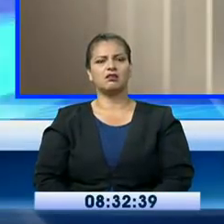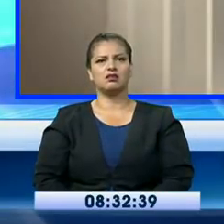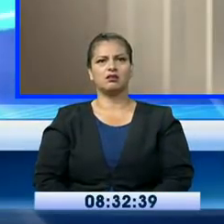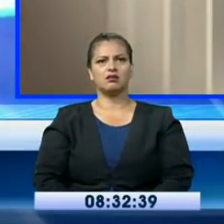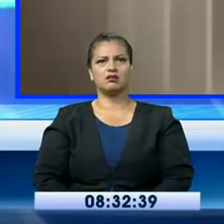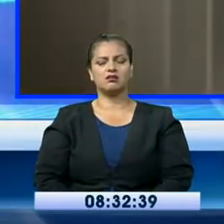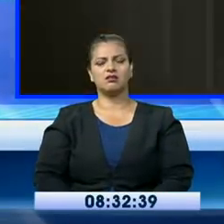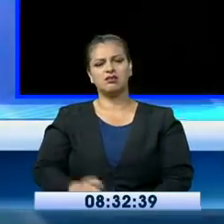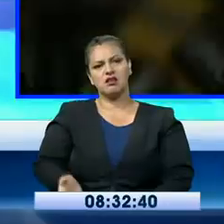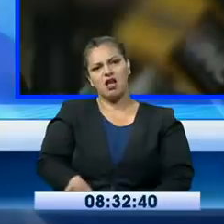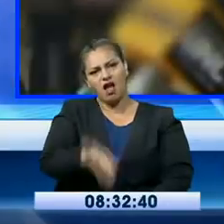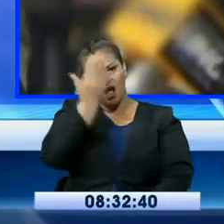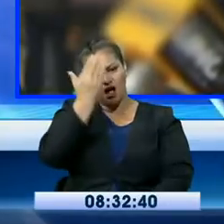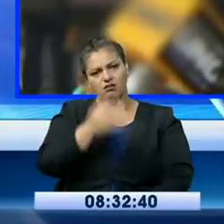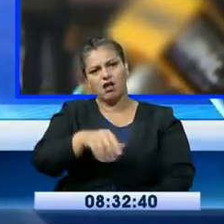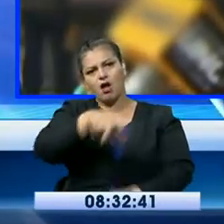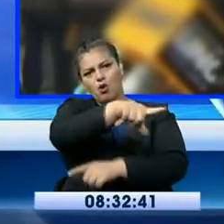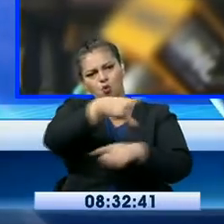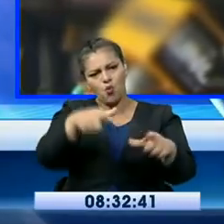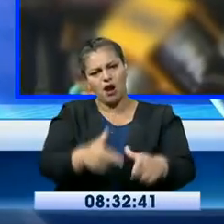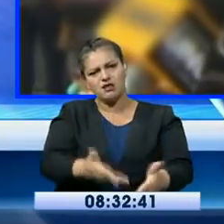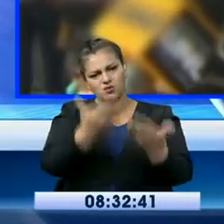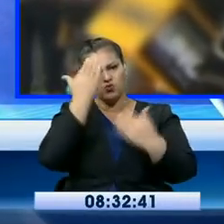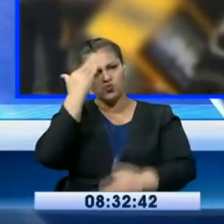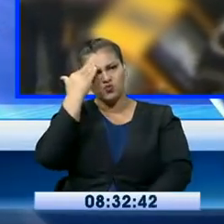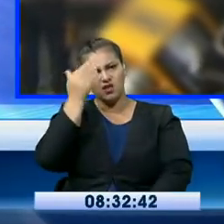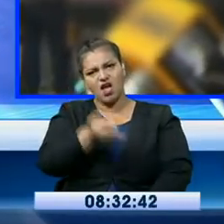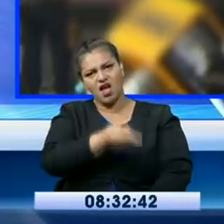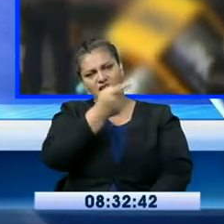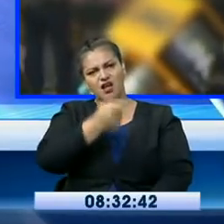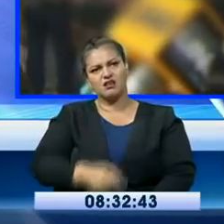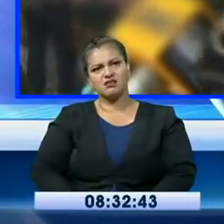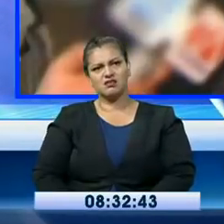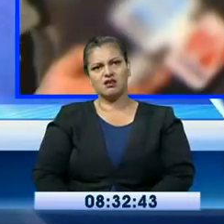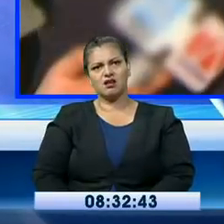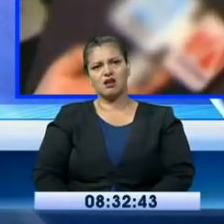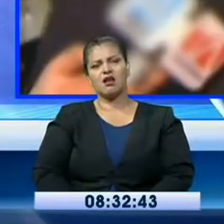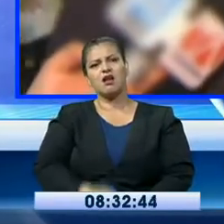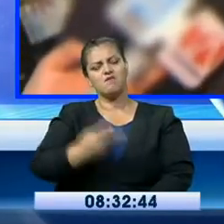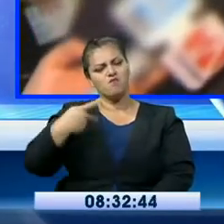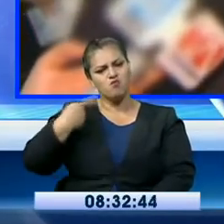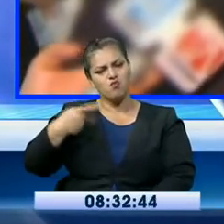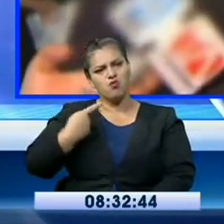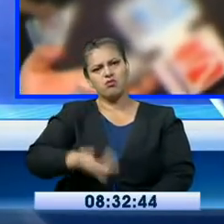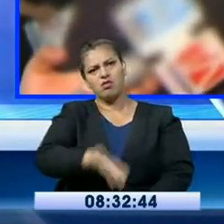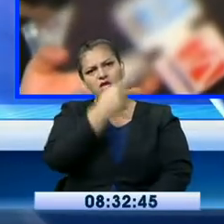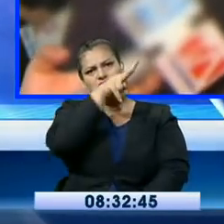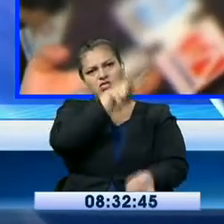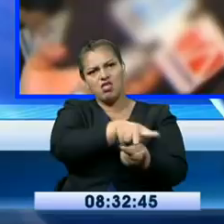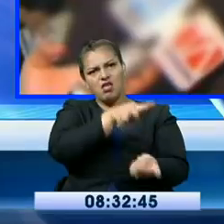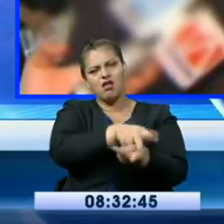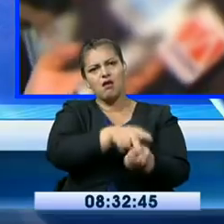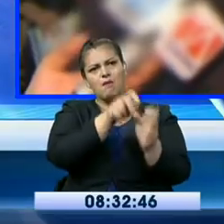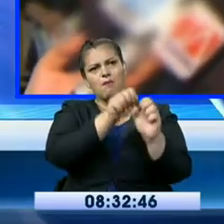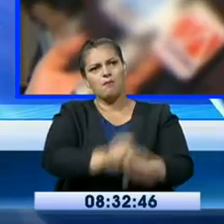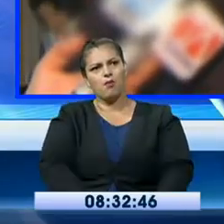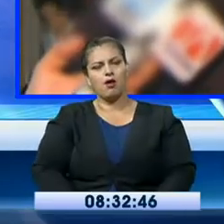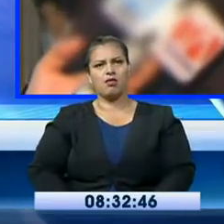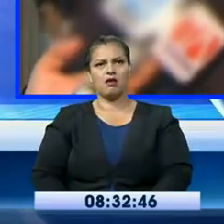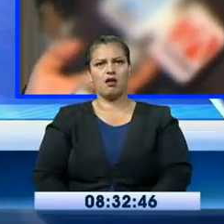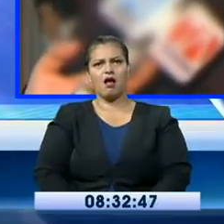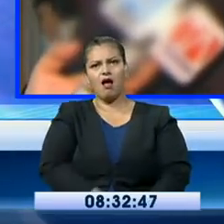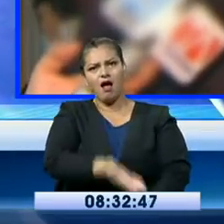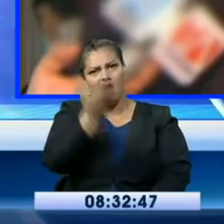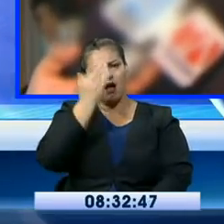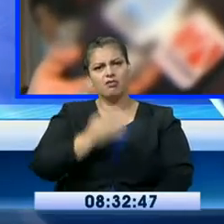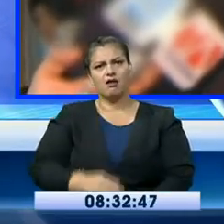es donde irá de jugarlo vaya al barrio de tolerancia vaya hace un chongo mujeres hay por bastantes y